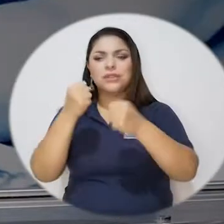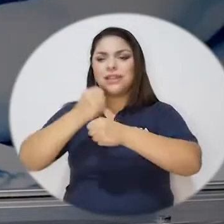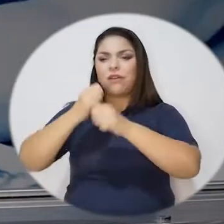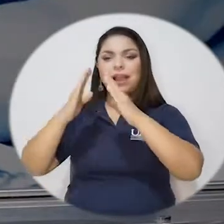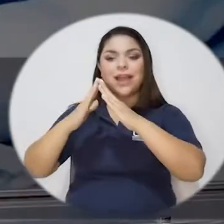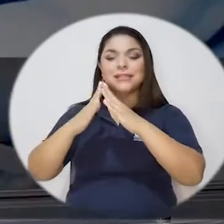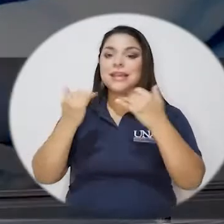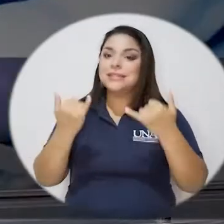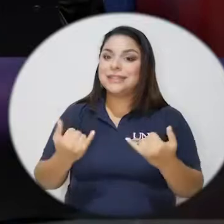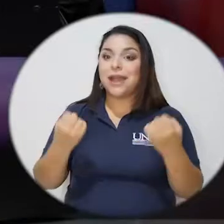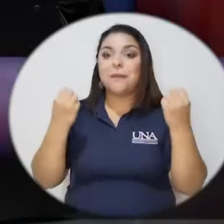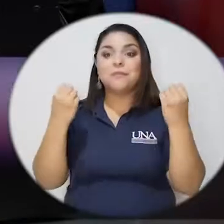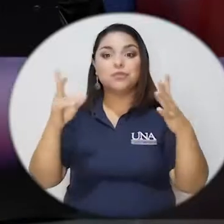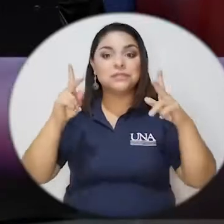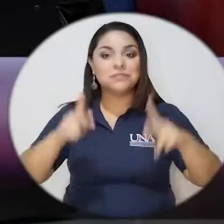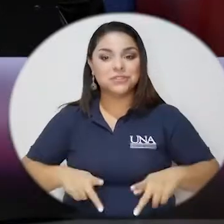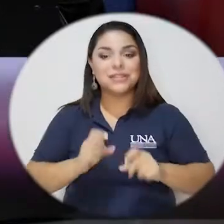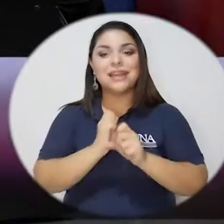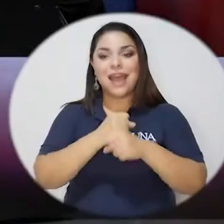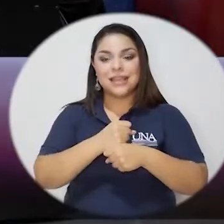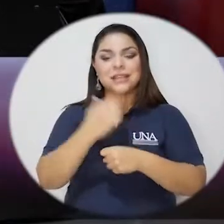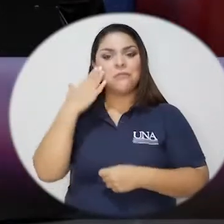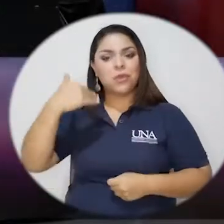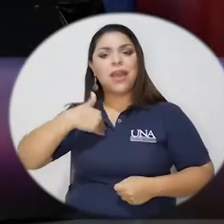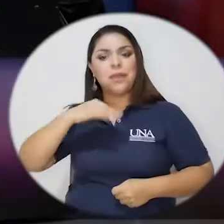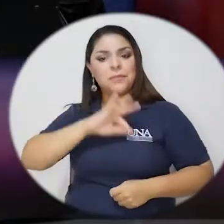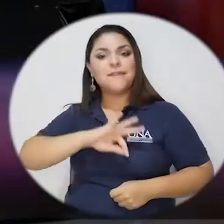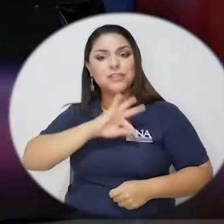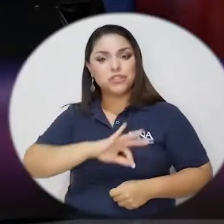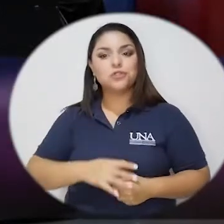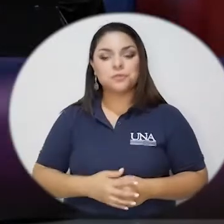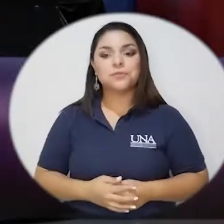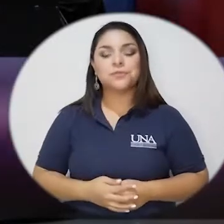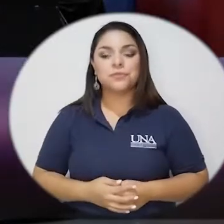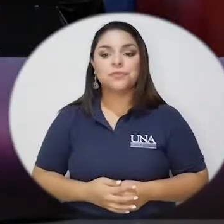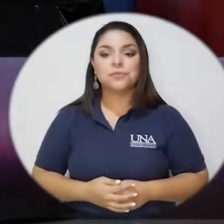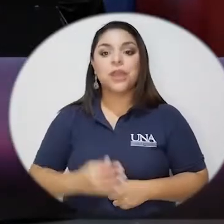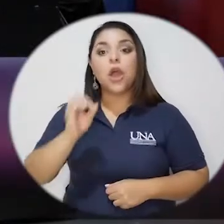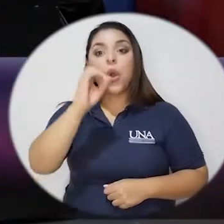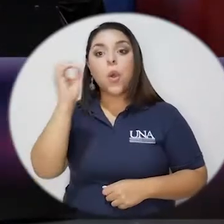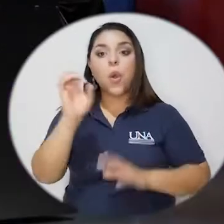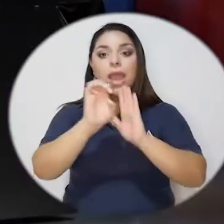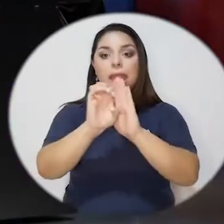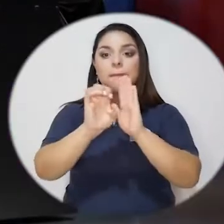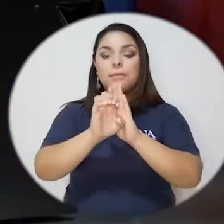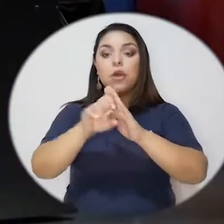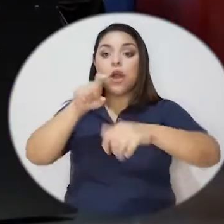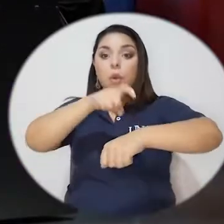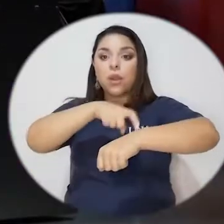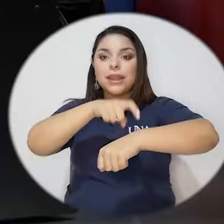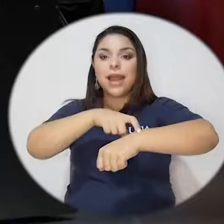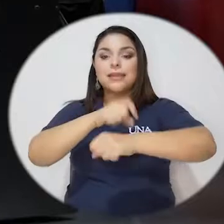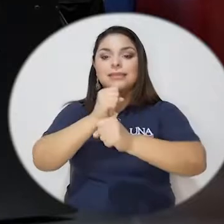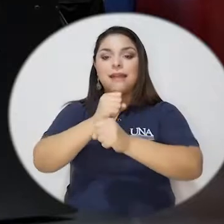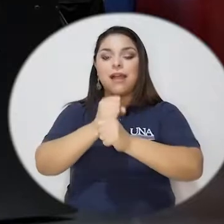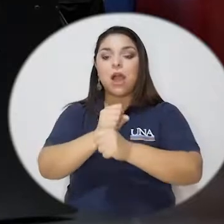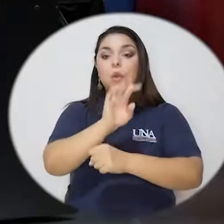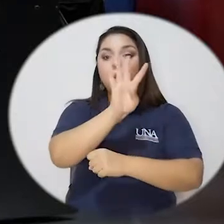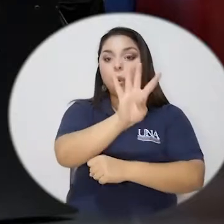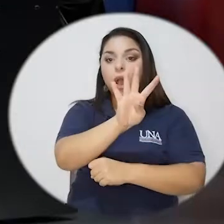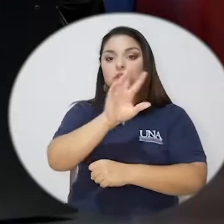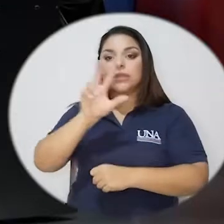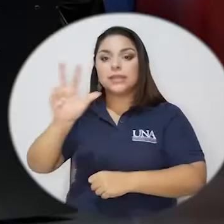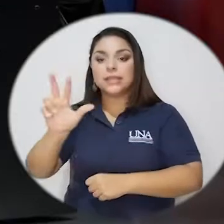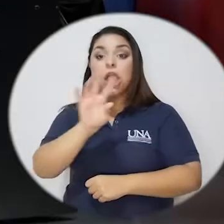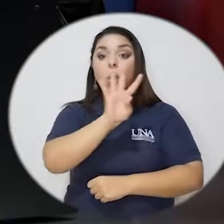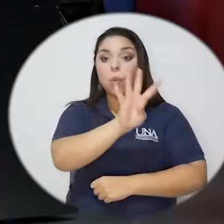del teletrabajo, ahora ya mucha gente lo hace porque también tiene sus beneficios. O por ejemplo, las jornadas de trabajo